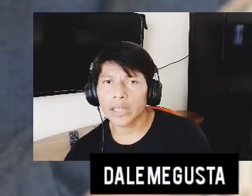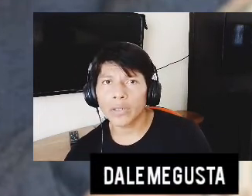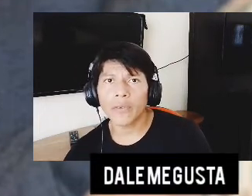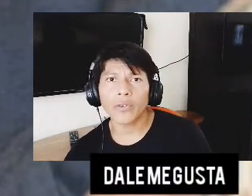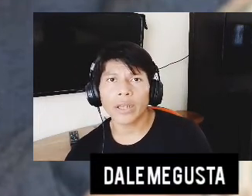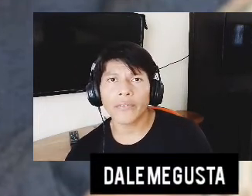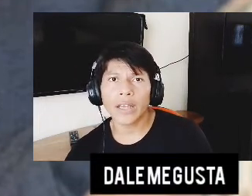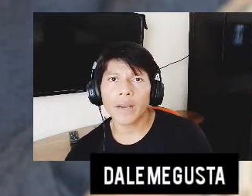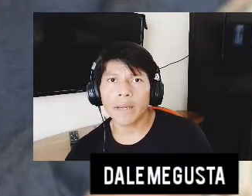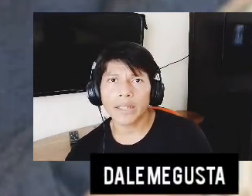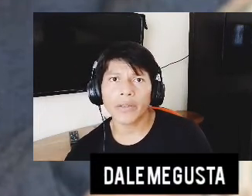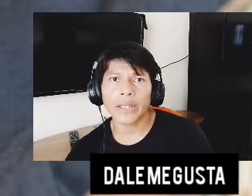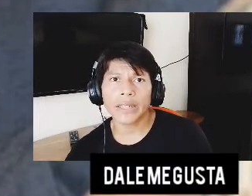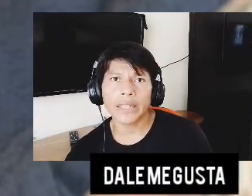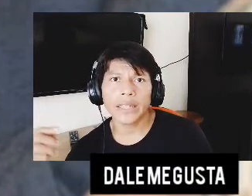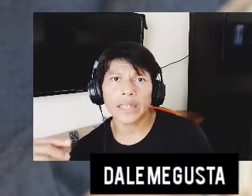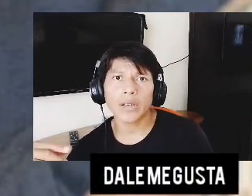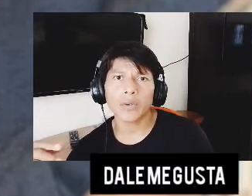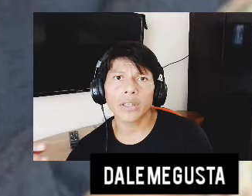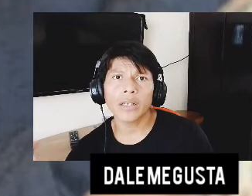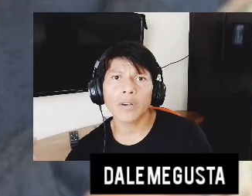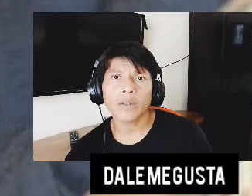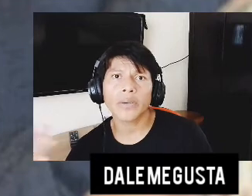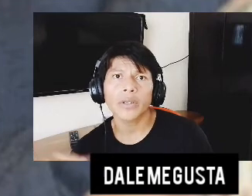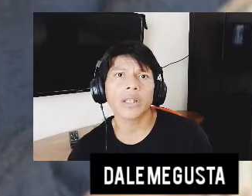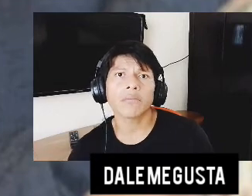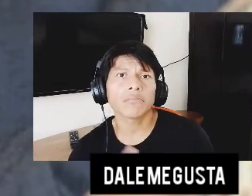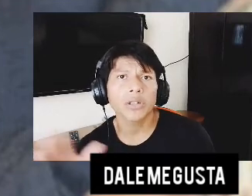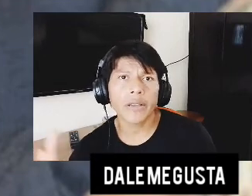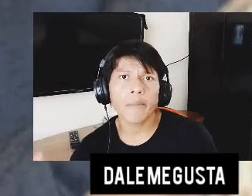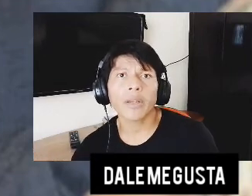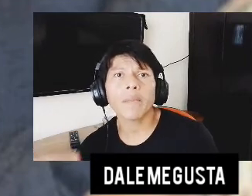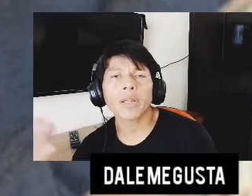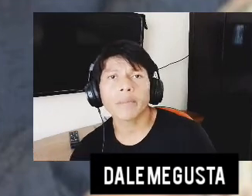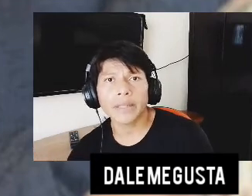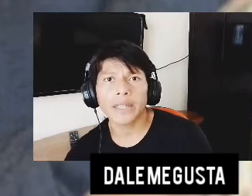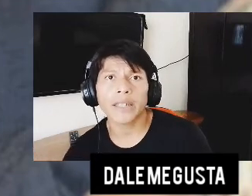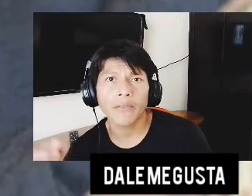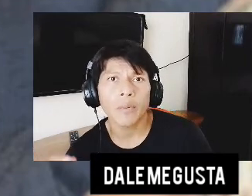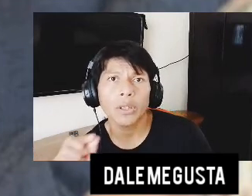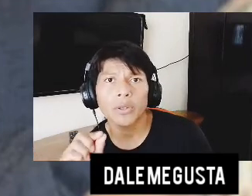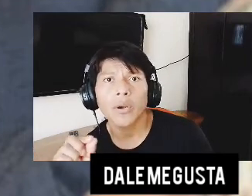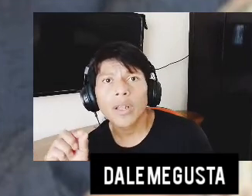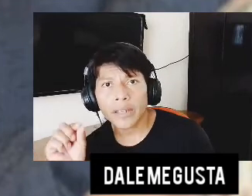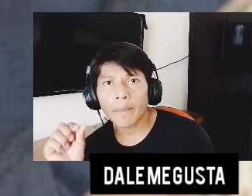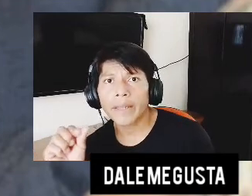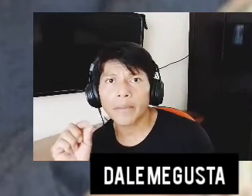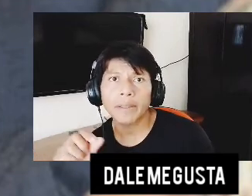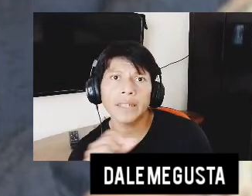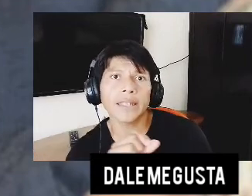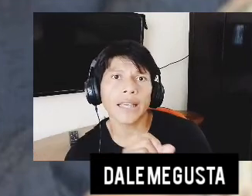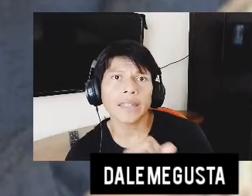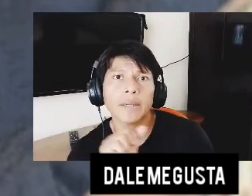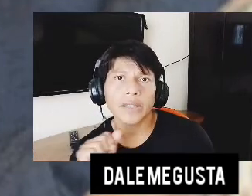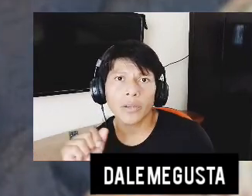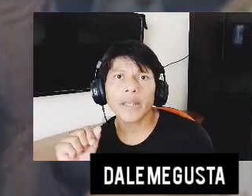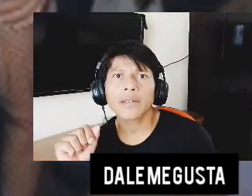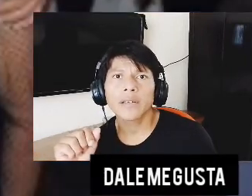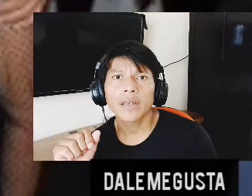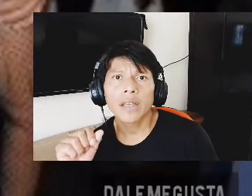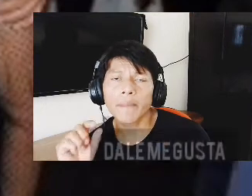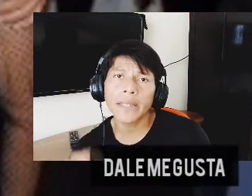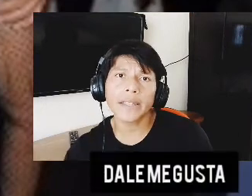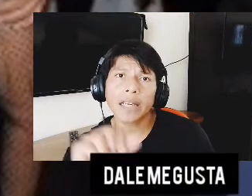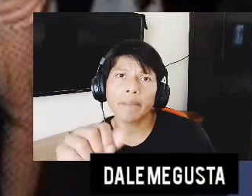Ebrard? Si hay una fotografía, Marcelo Ebrard y Ricardo Monreal, ¿cómo se llevan ahorita? No se llevan. ¿Por qué? Porque el presidente, el favorito también del presidente, es Marcelo